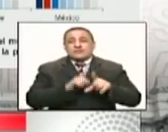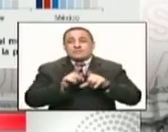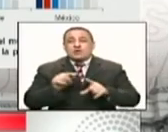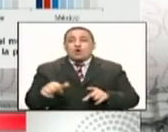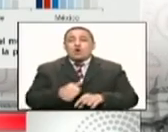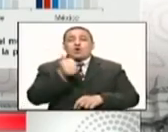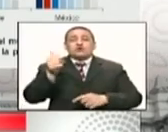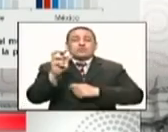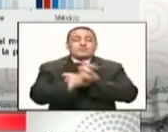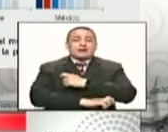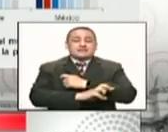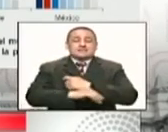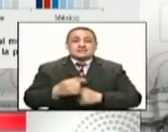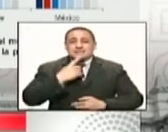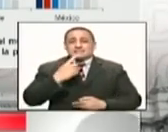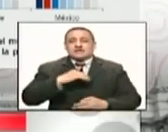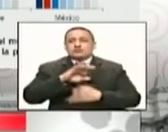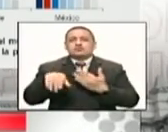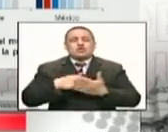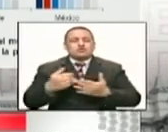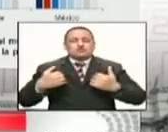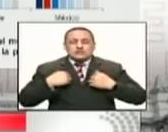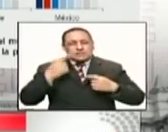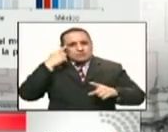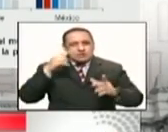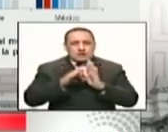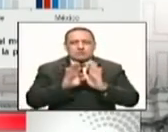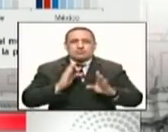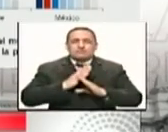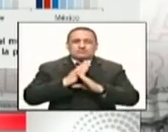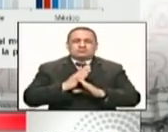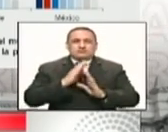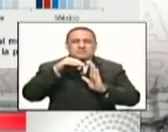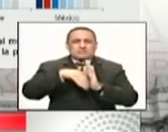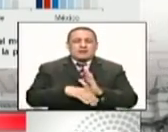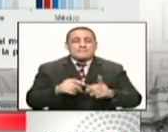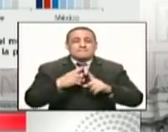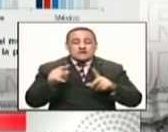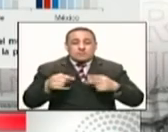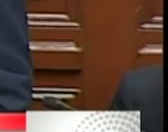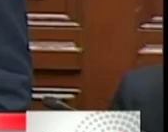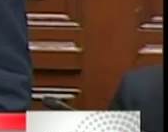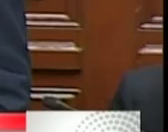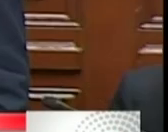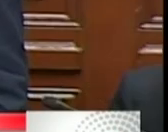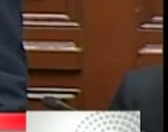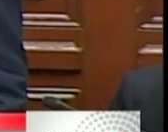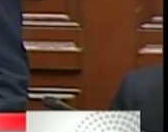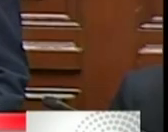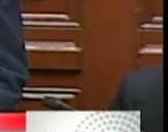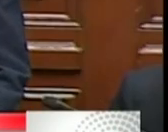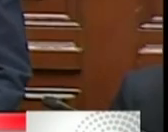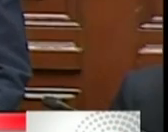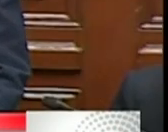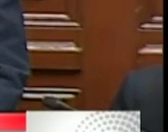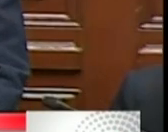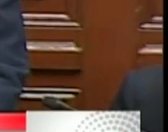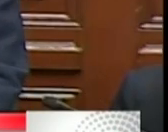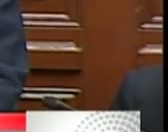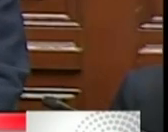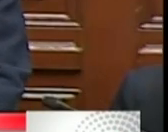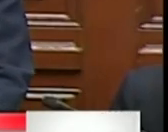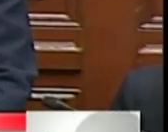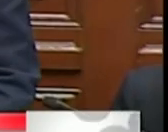se requiere la mayoría suficiente dentro del Congreso para reformar la Constitución. Y estamos hablando de mayoría